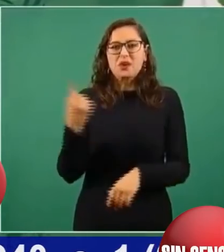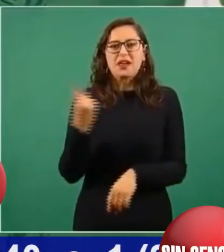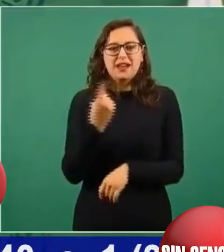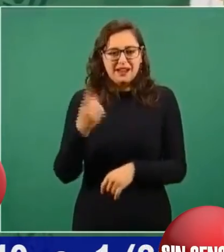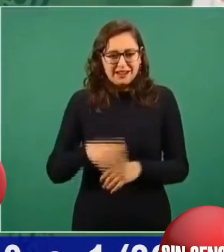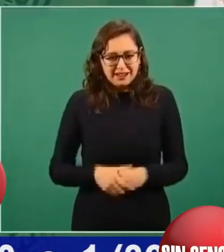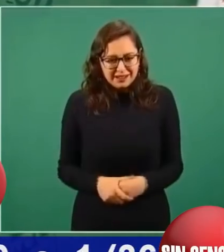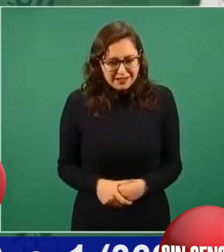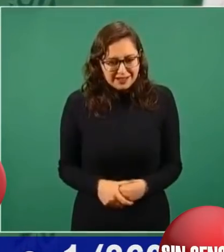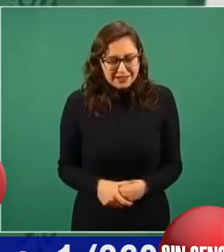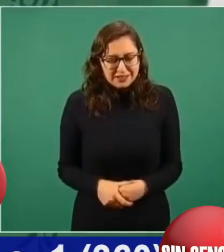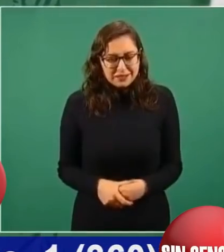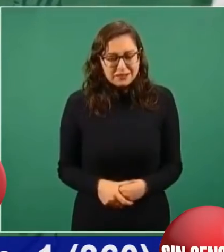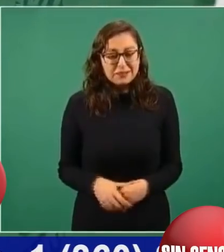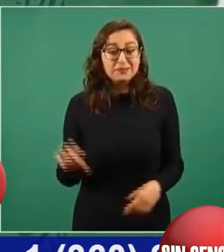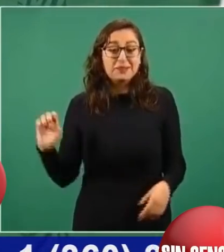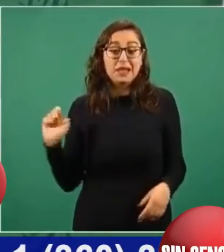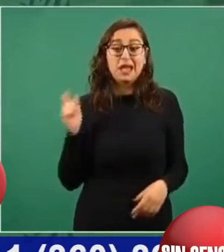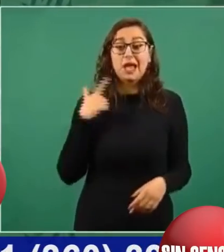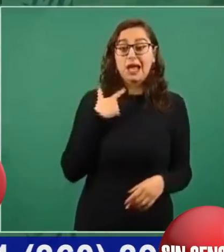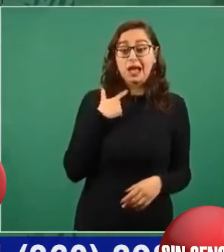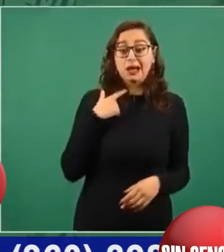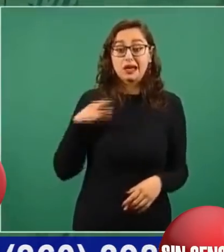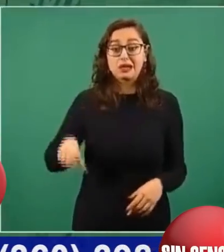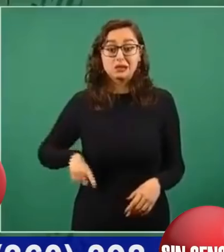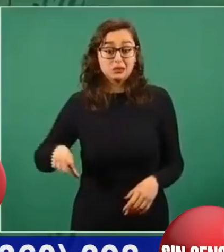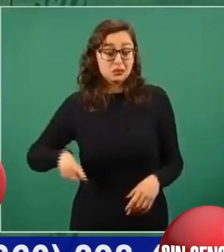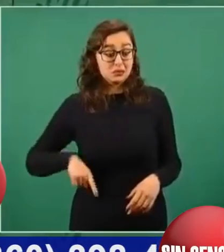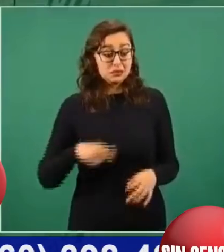argumentaban que no podían